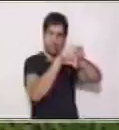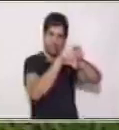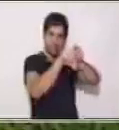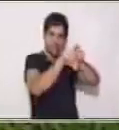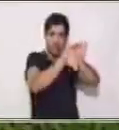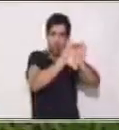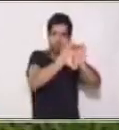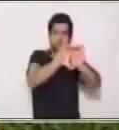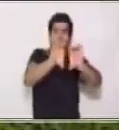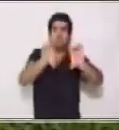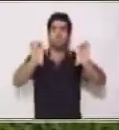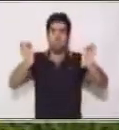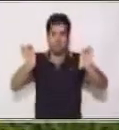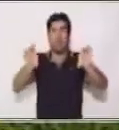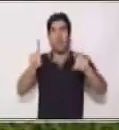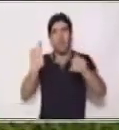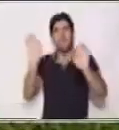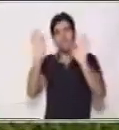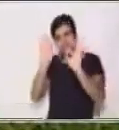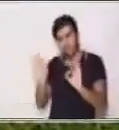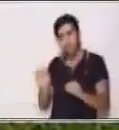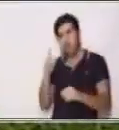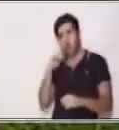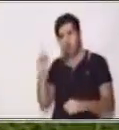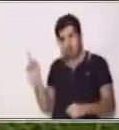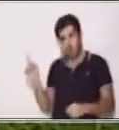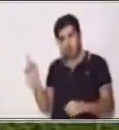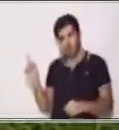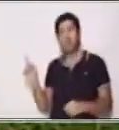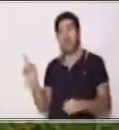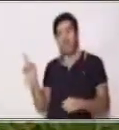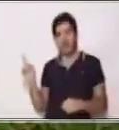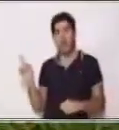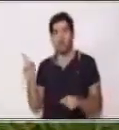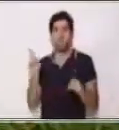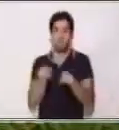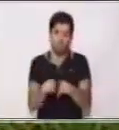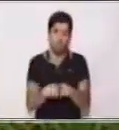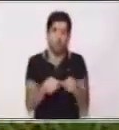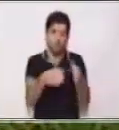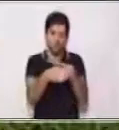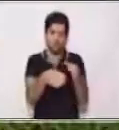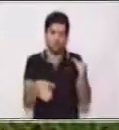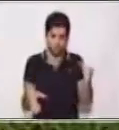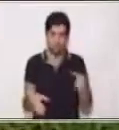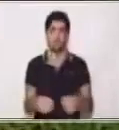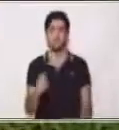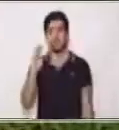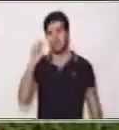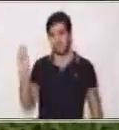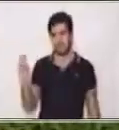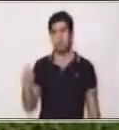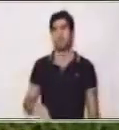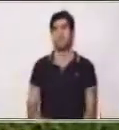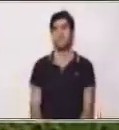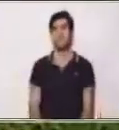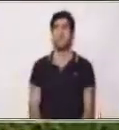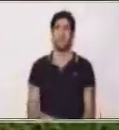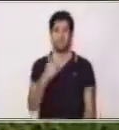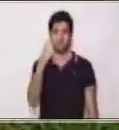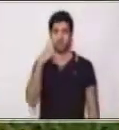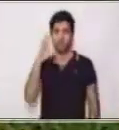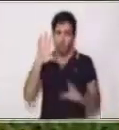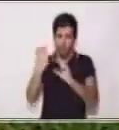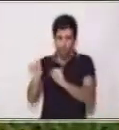este círculo, al prolongarse en el espacio, forma un cilindro. Y tenemos